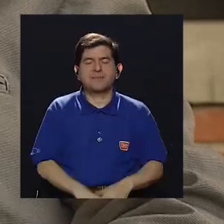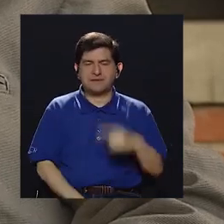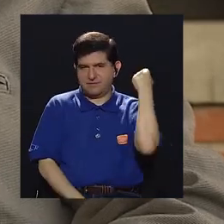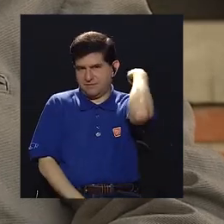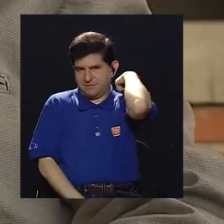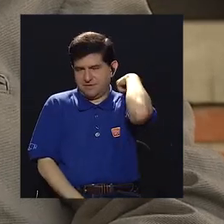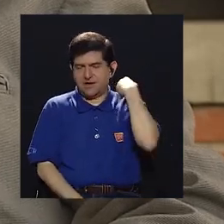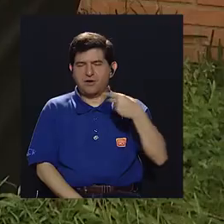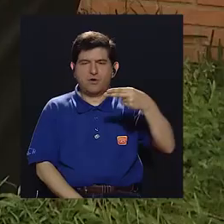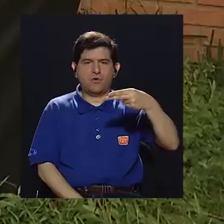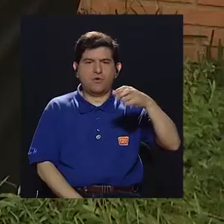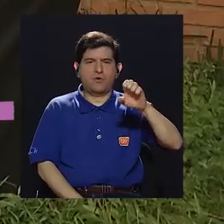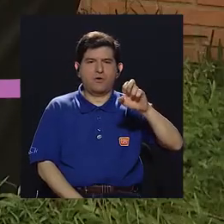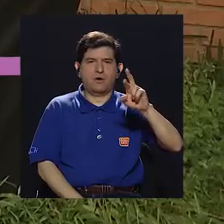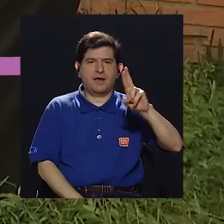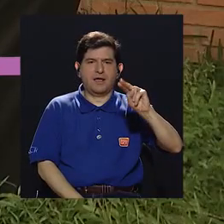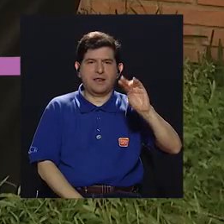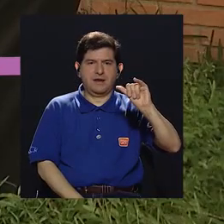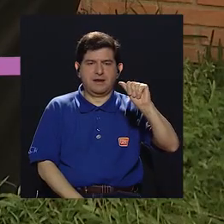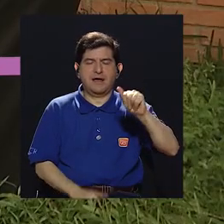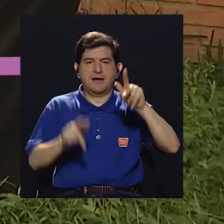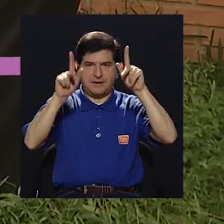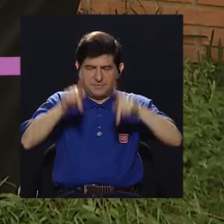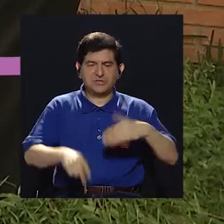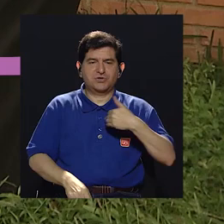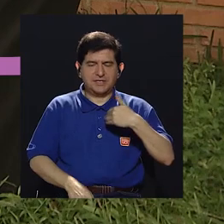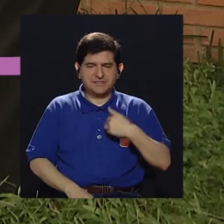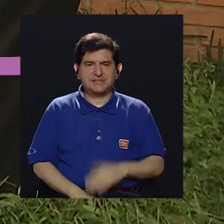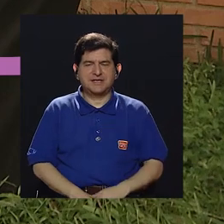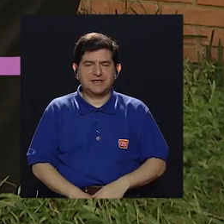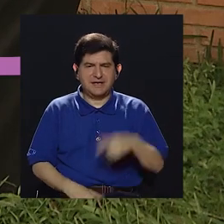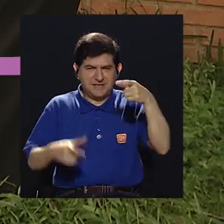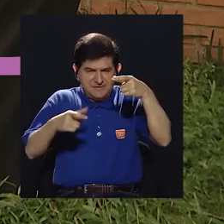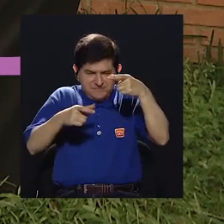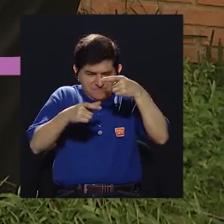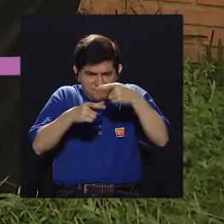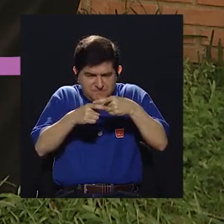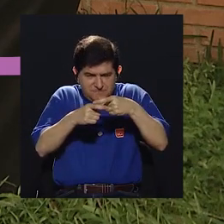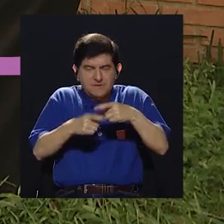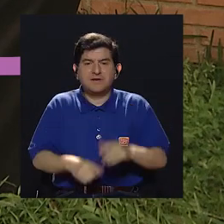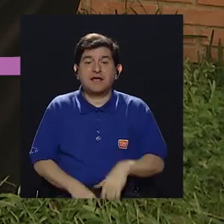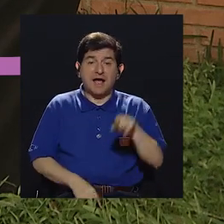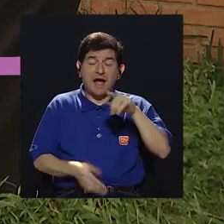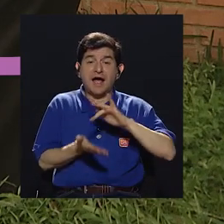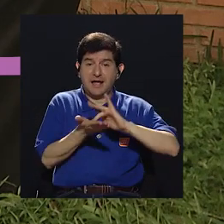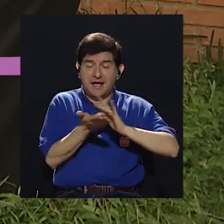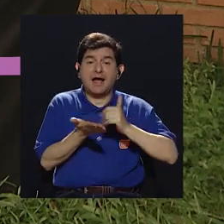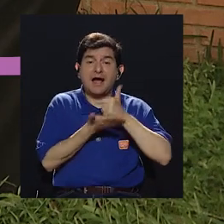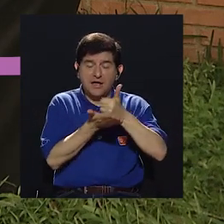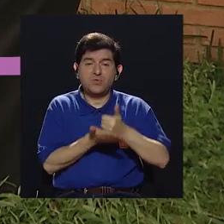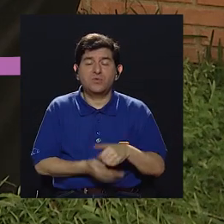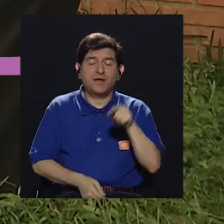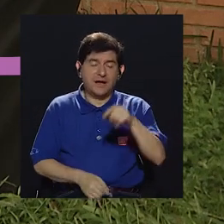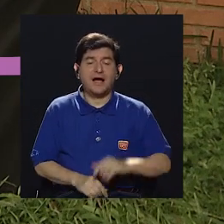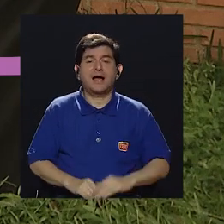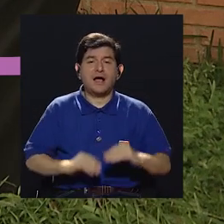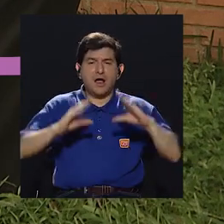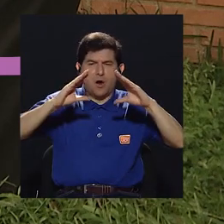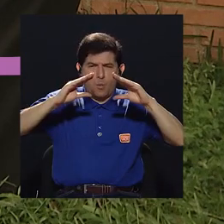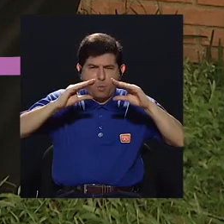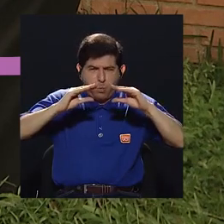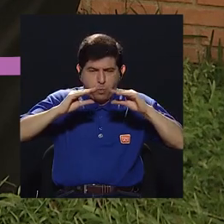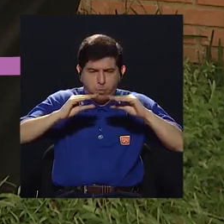con las hernias de disco y lo hacemos muy frecuente en pacientes que tienen estrechez, en los cuales estos medicamentos ayudan a que eso se